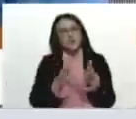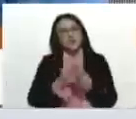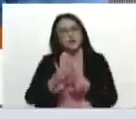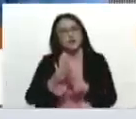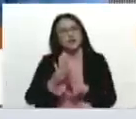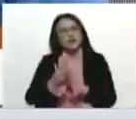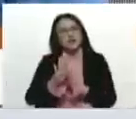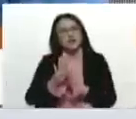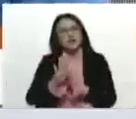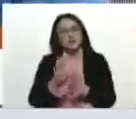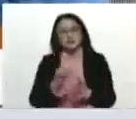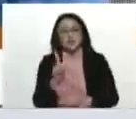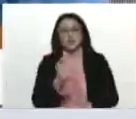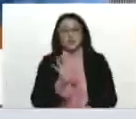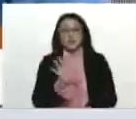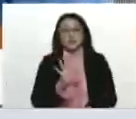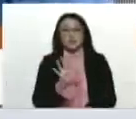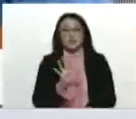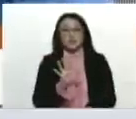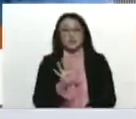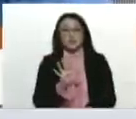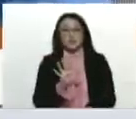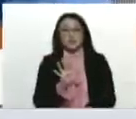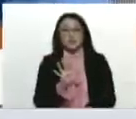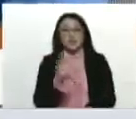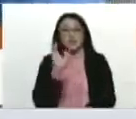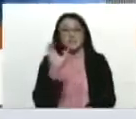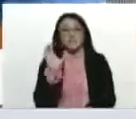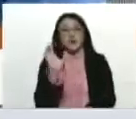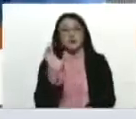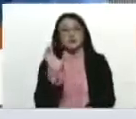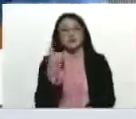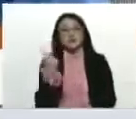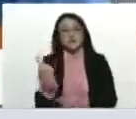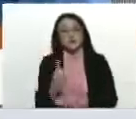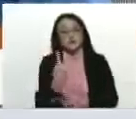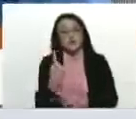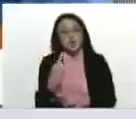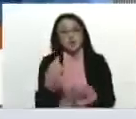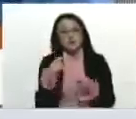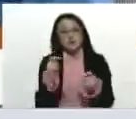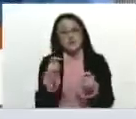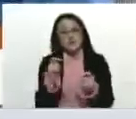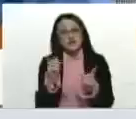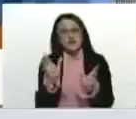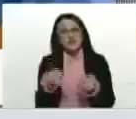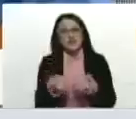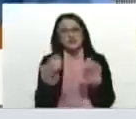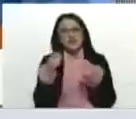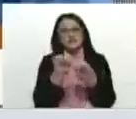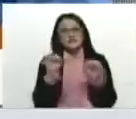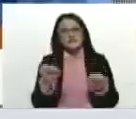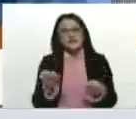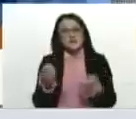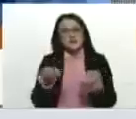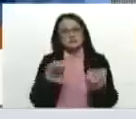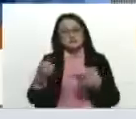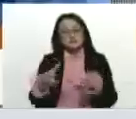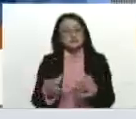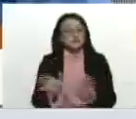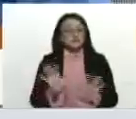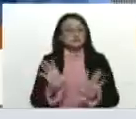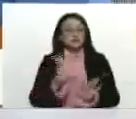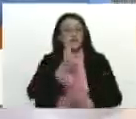civilizatorio cuando no lo es un país que en solitario trate desafiar ese sistema hegemónico es un